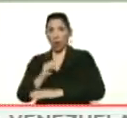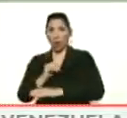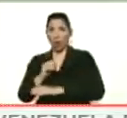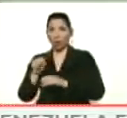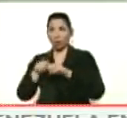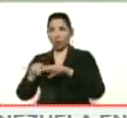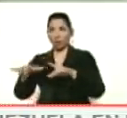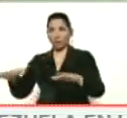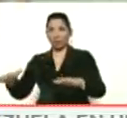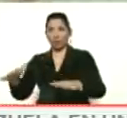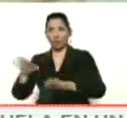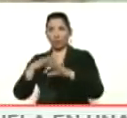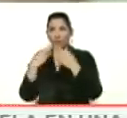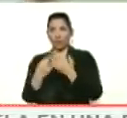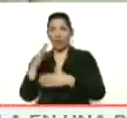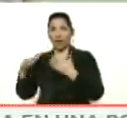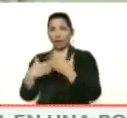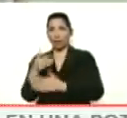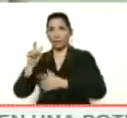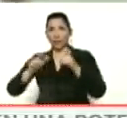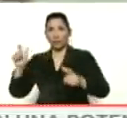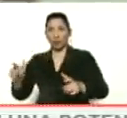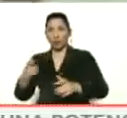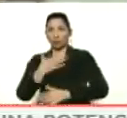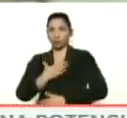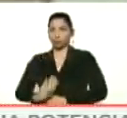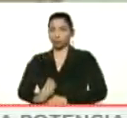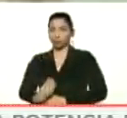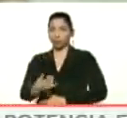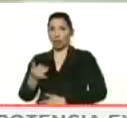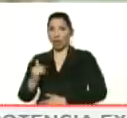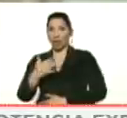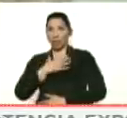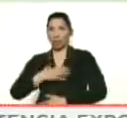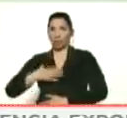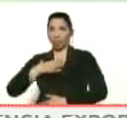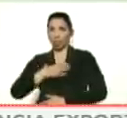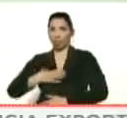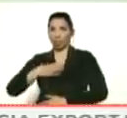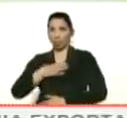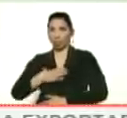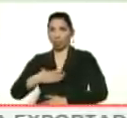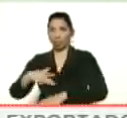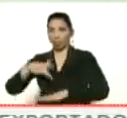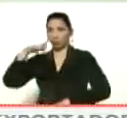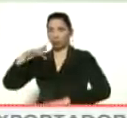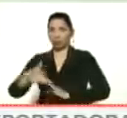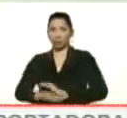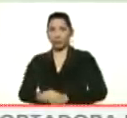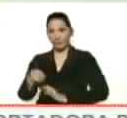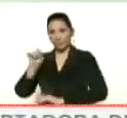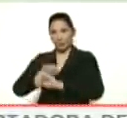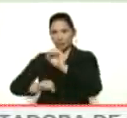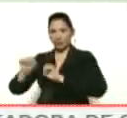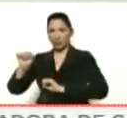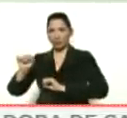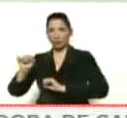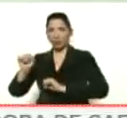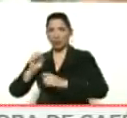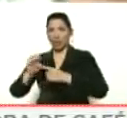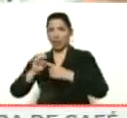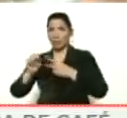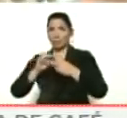intrafamiliar, hasta aquellas personas que desafortunadamente presenten síntomas de gravedad. La prevención es el